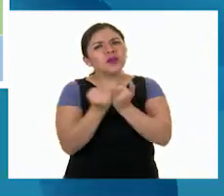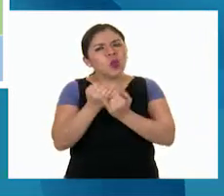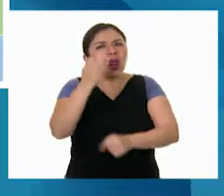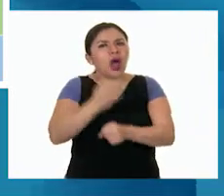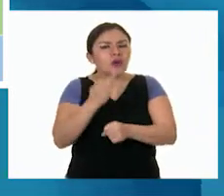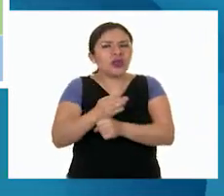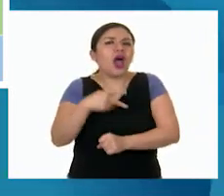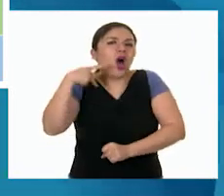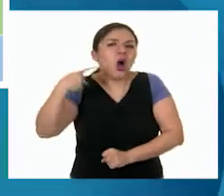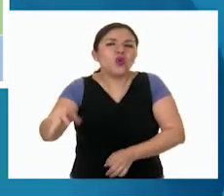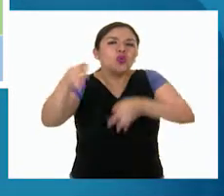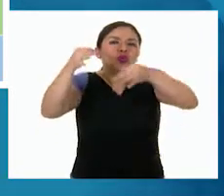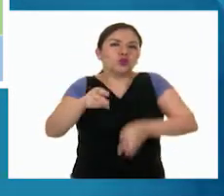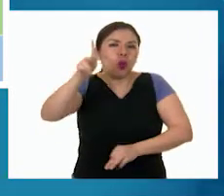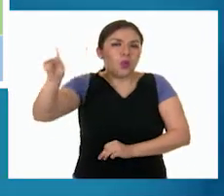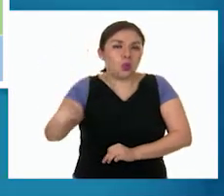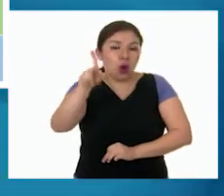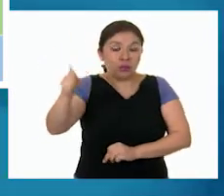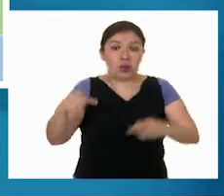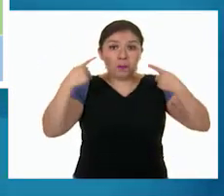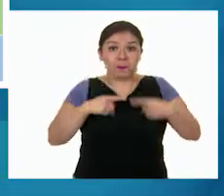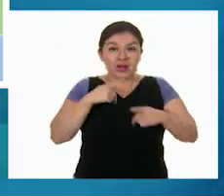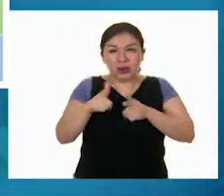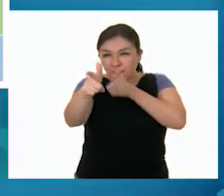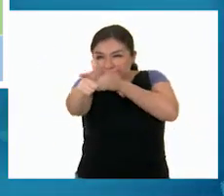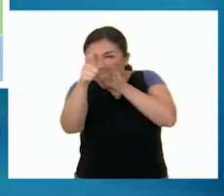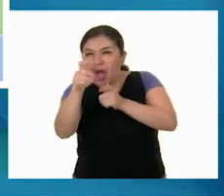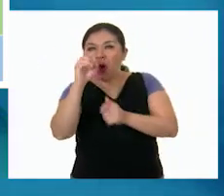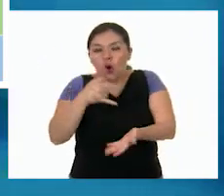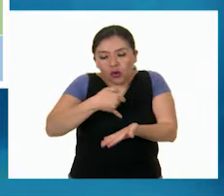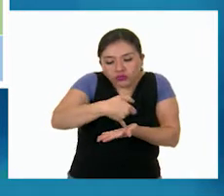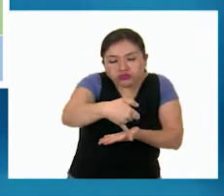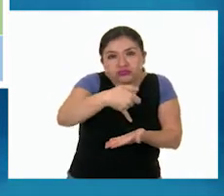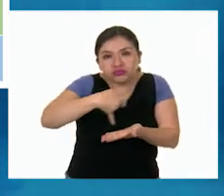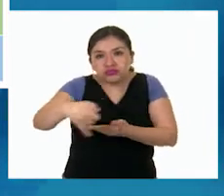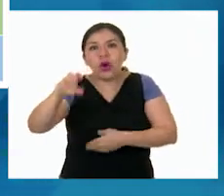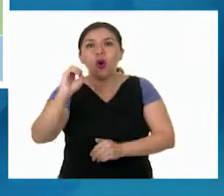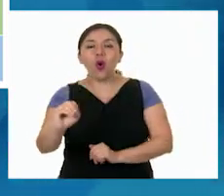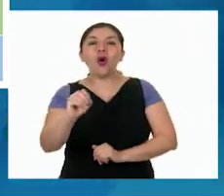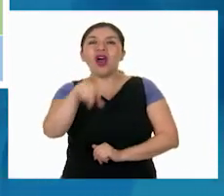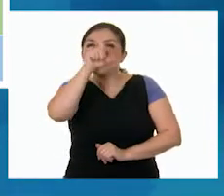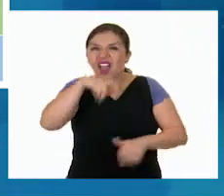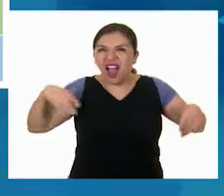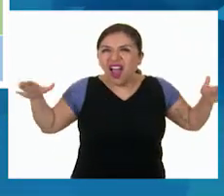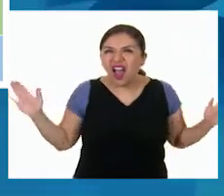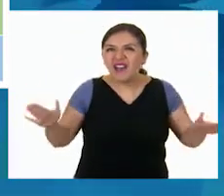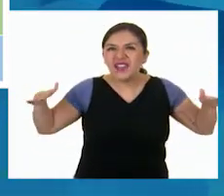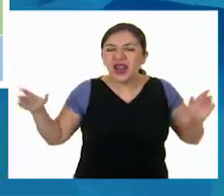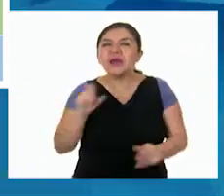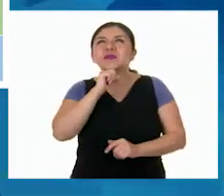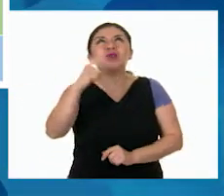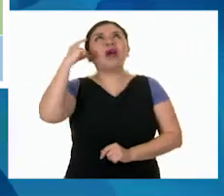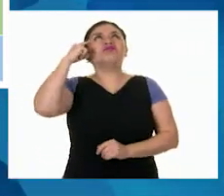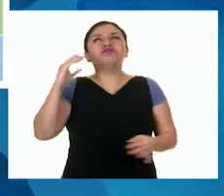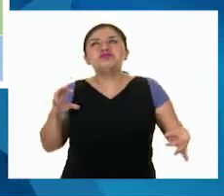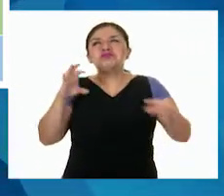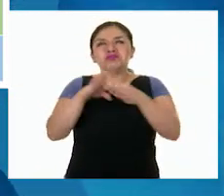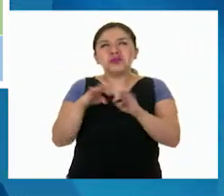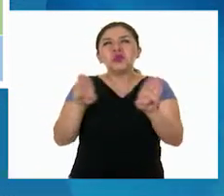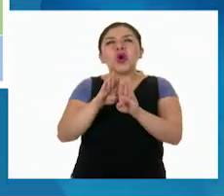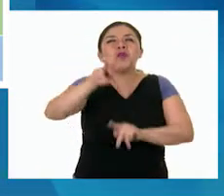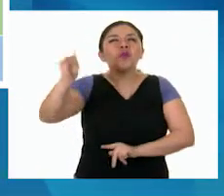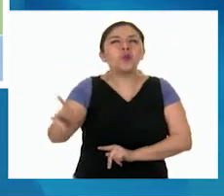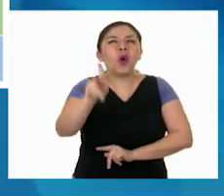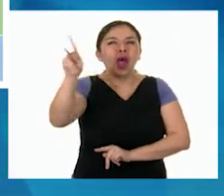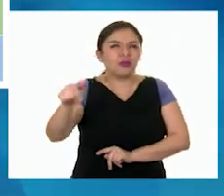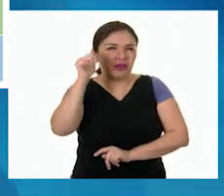que es rural. El cazador, el campesino, el gavilán, los asociamos a ambientes